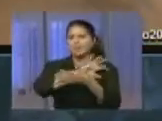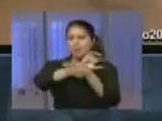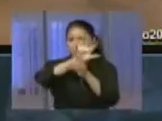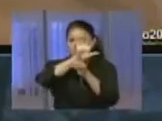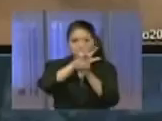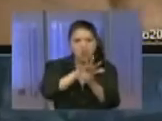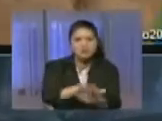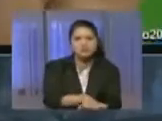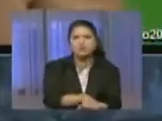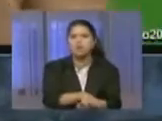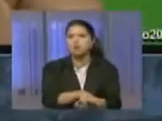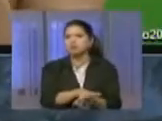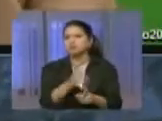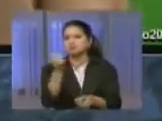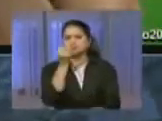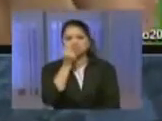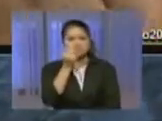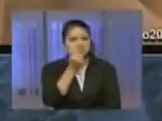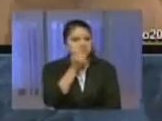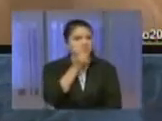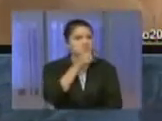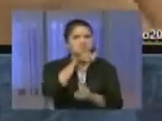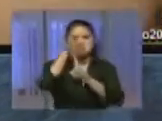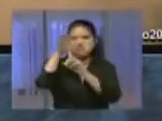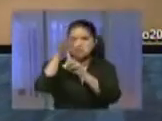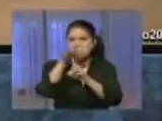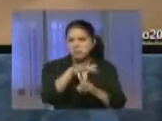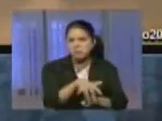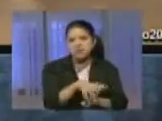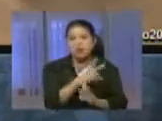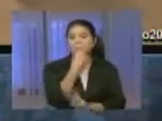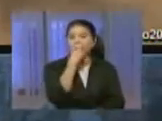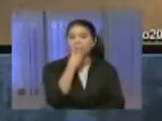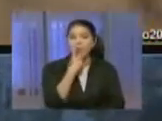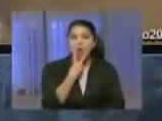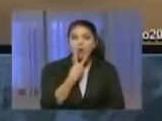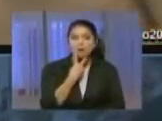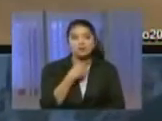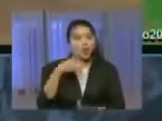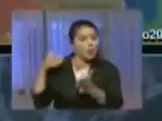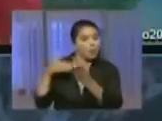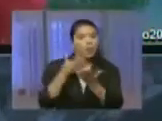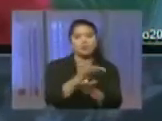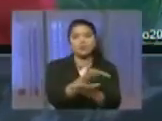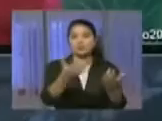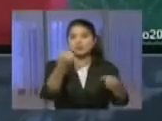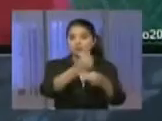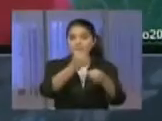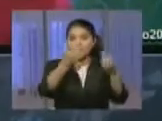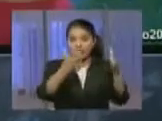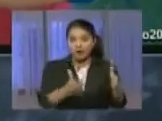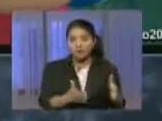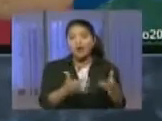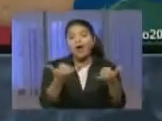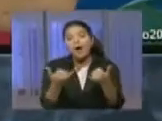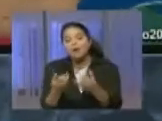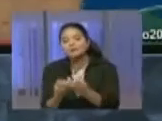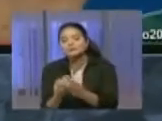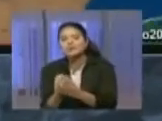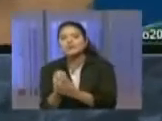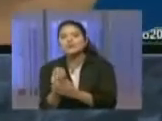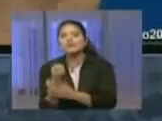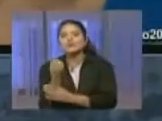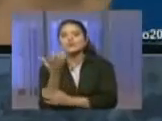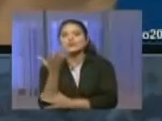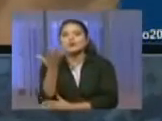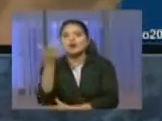barbarie de exclusión de miseria contra estos trabajadores y está naciendo